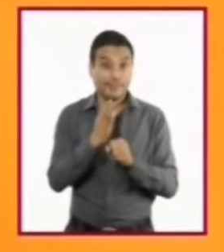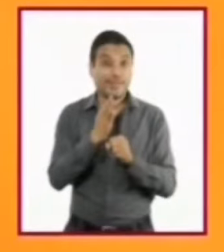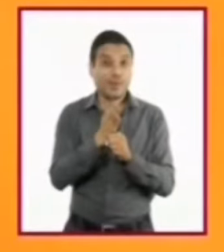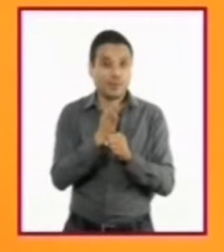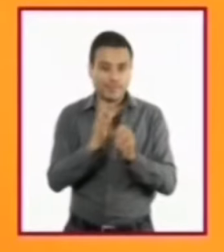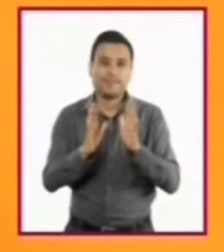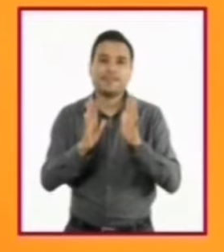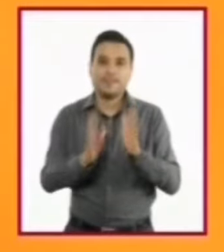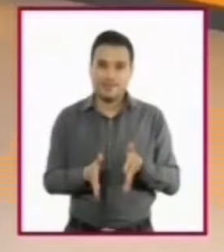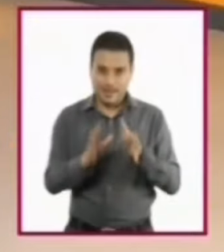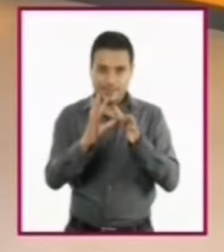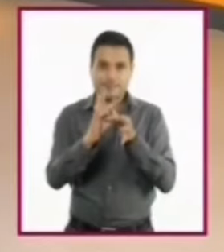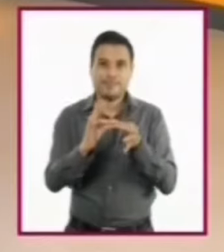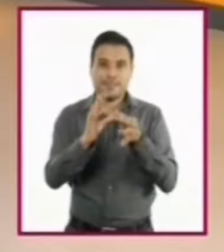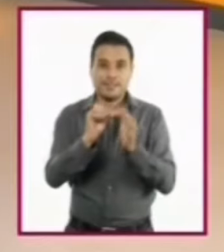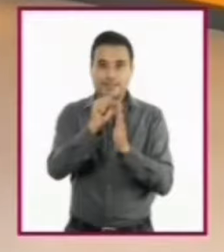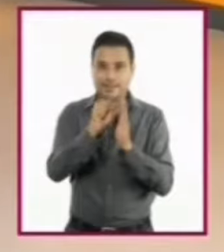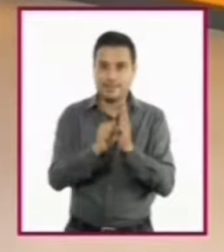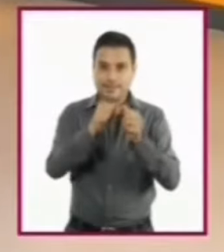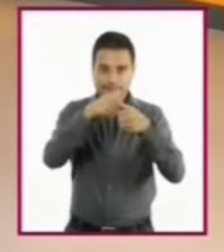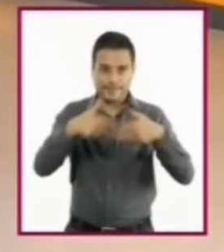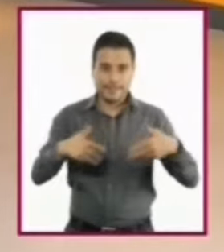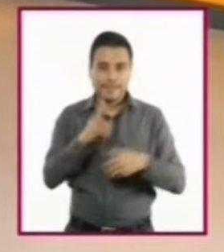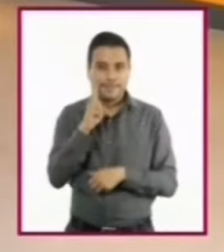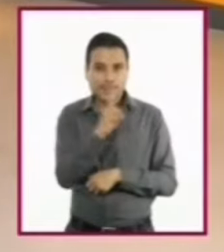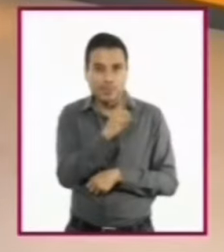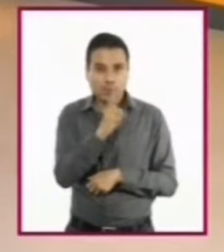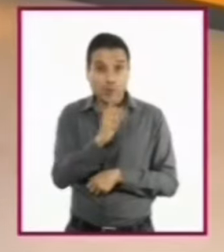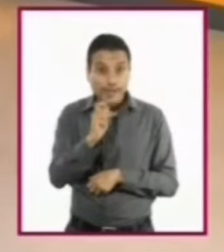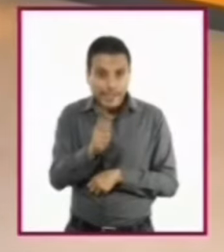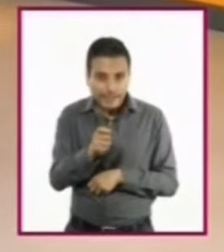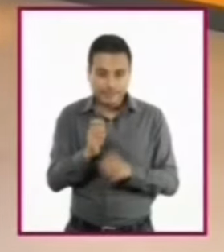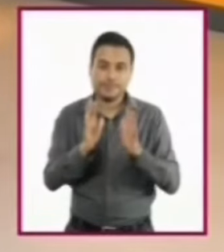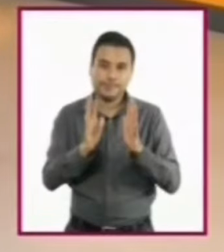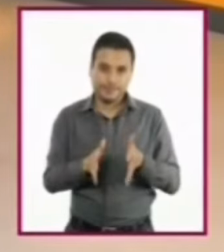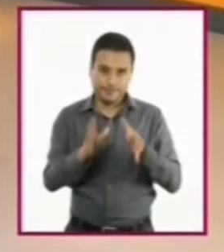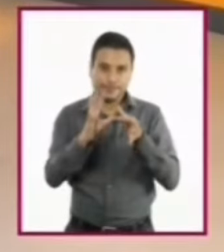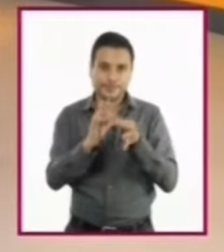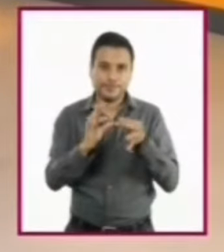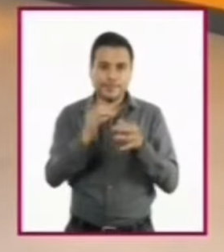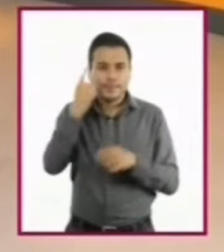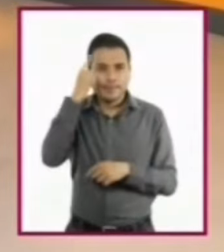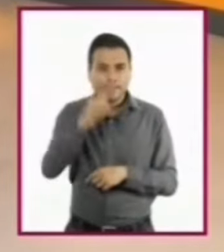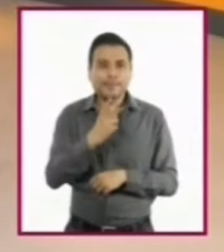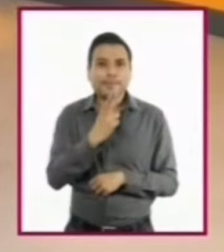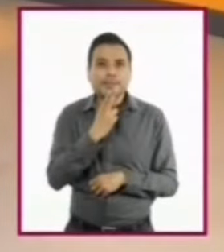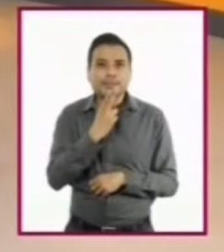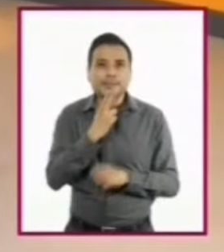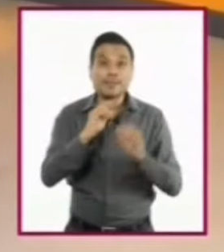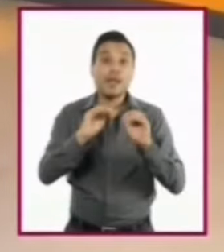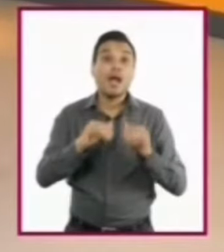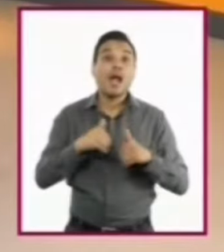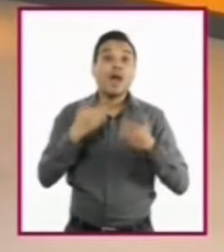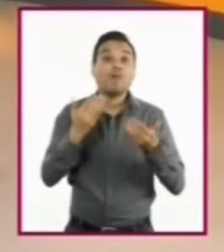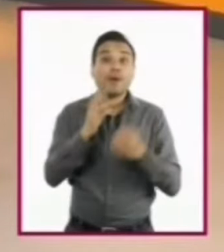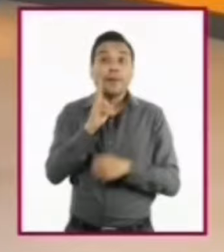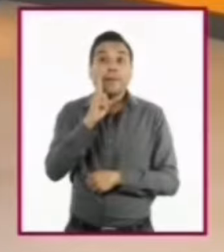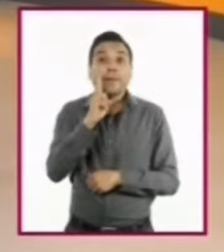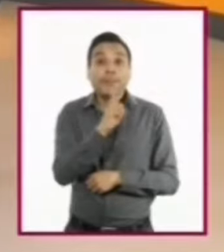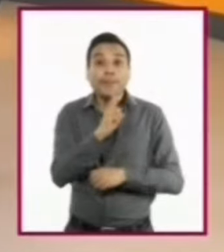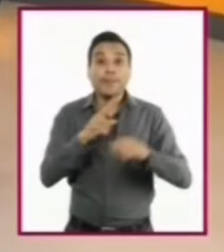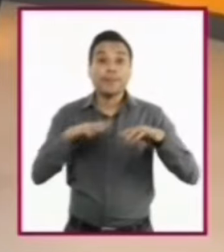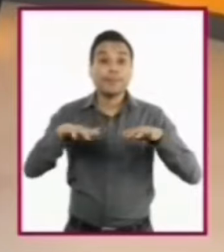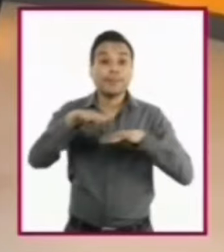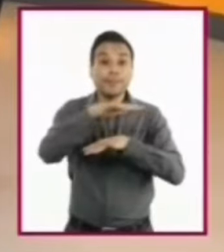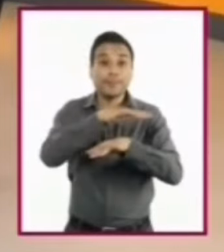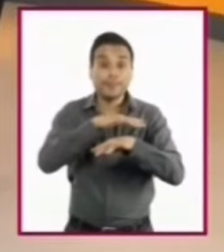que constituyen al sistema respiratorio, cuya función es tomar el aire y por medio de él